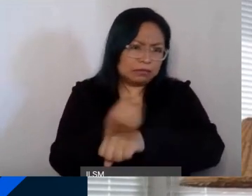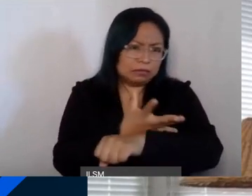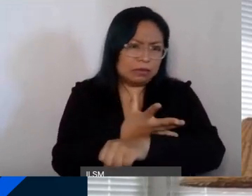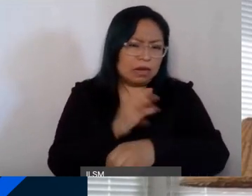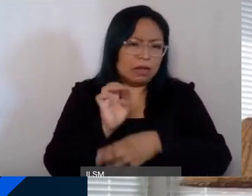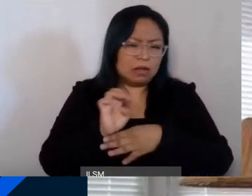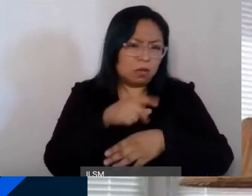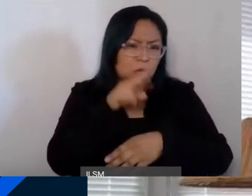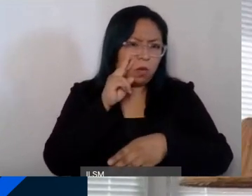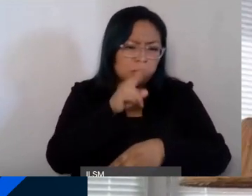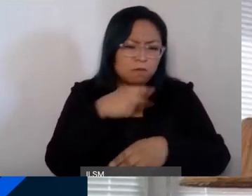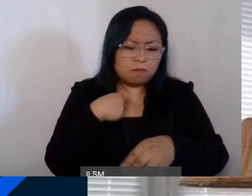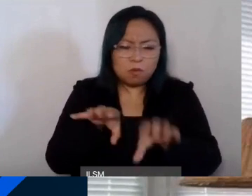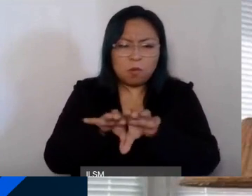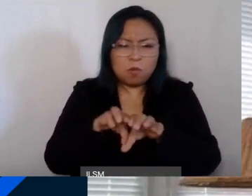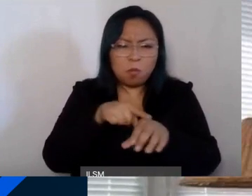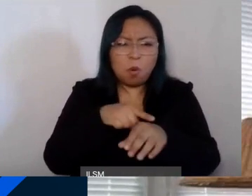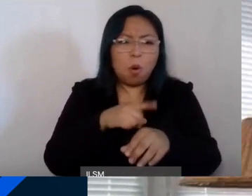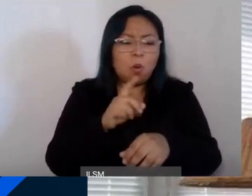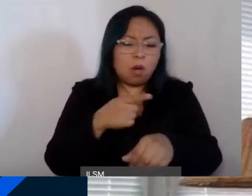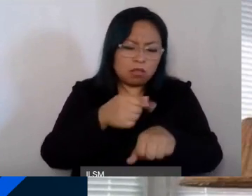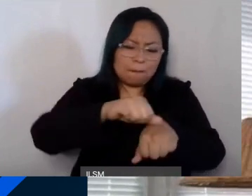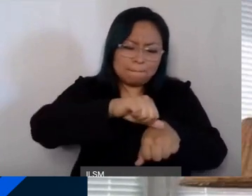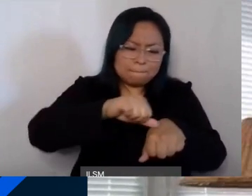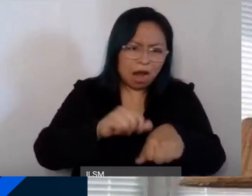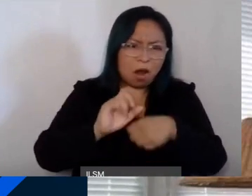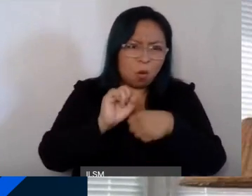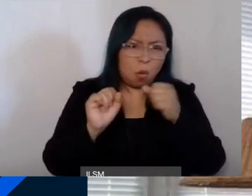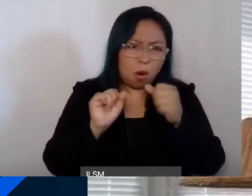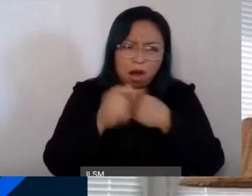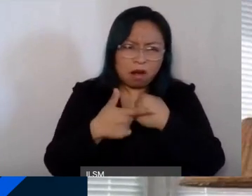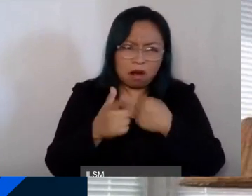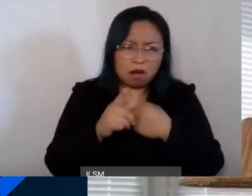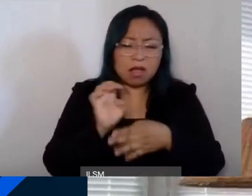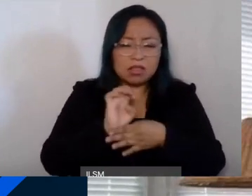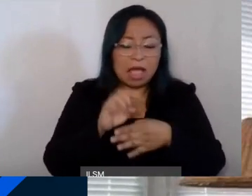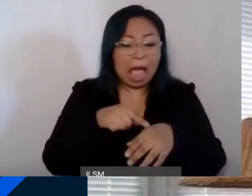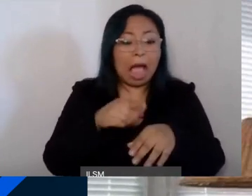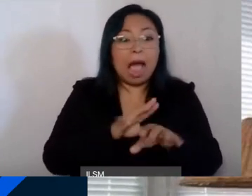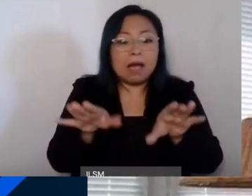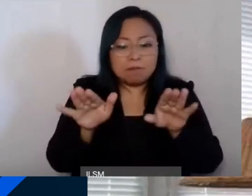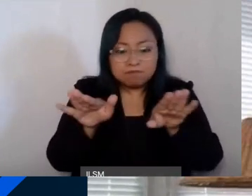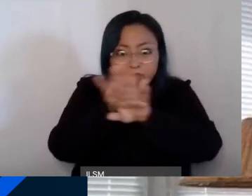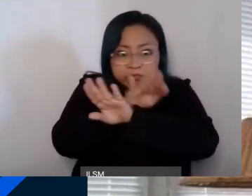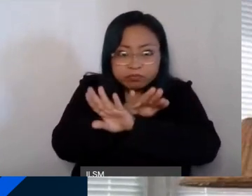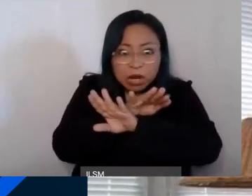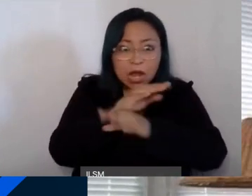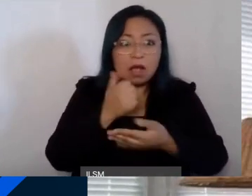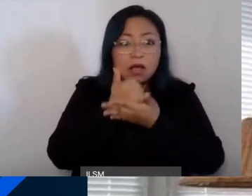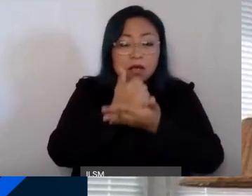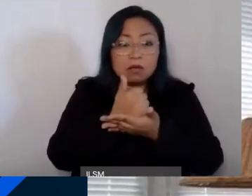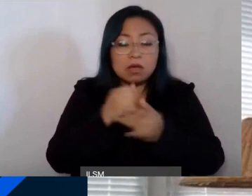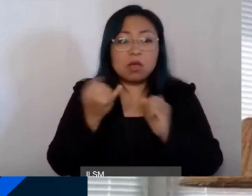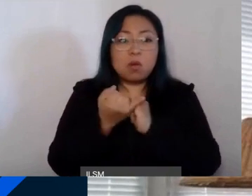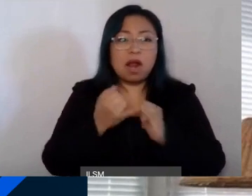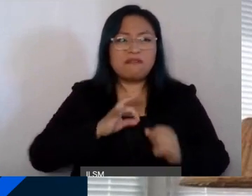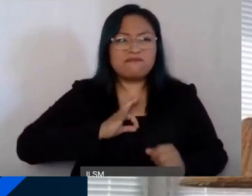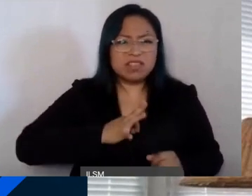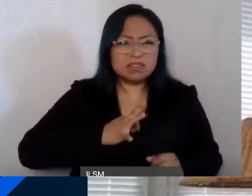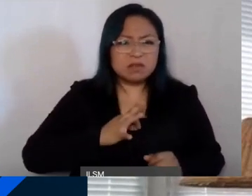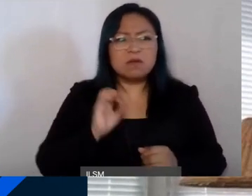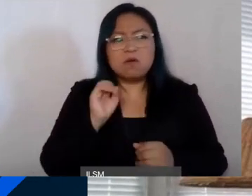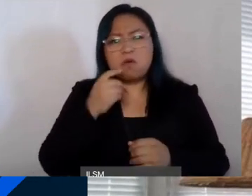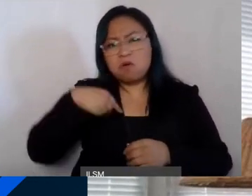que cuando tú tienes una infección se genera una fiebre para matar al virus